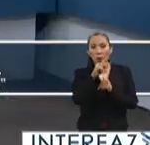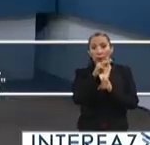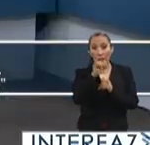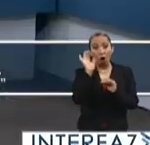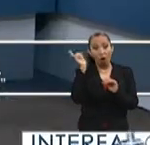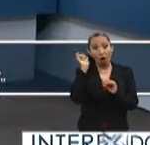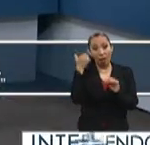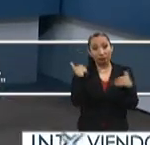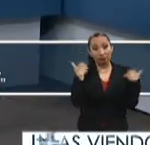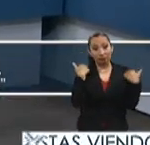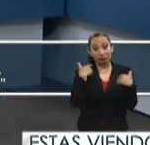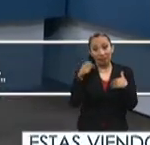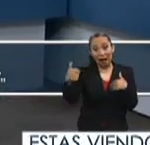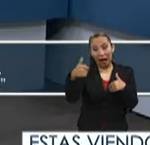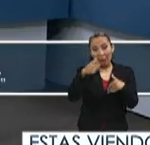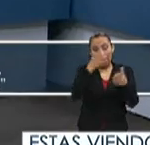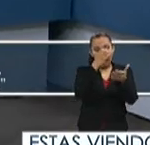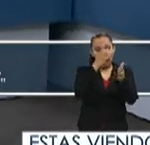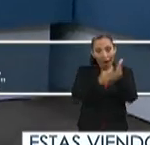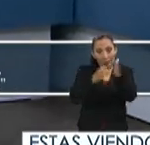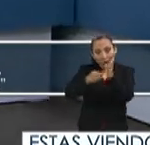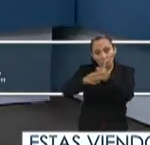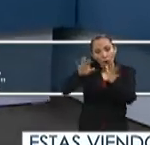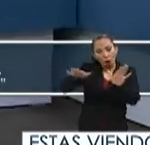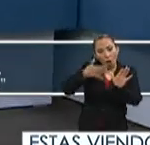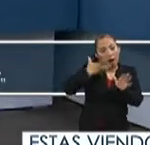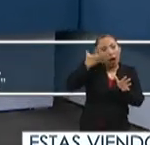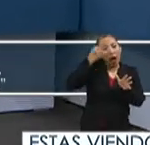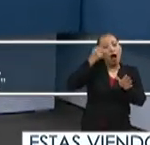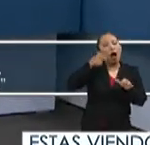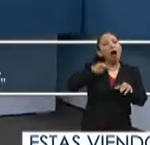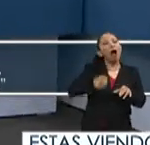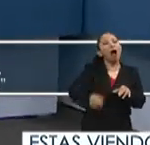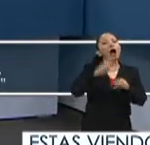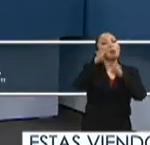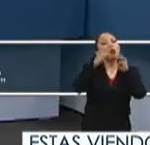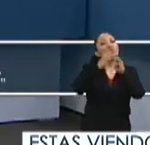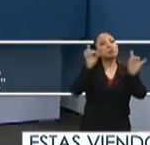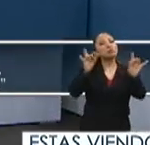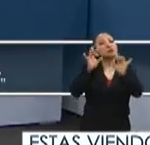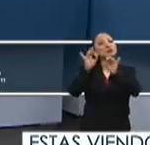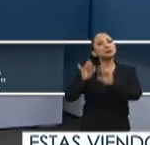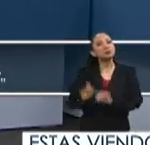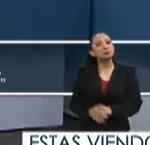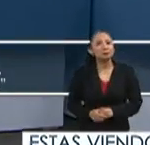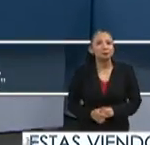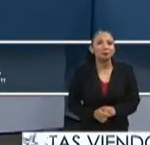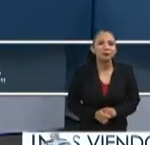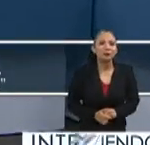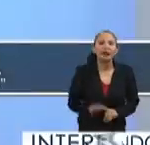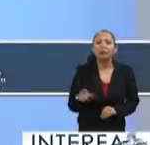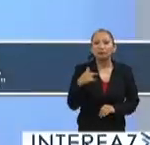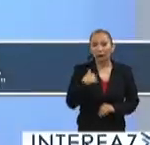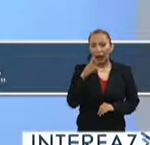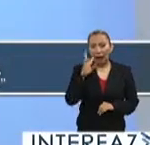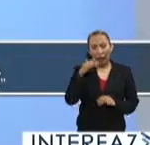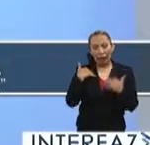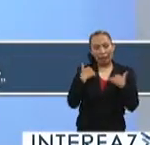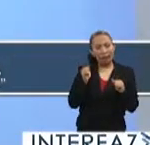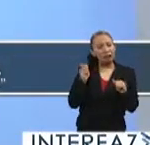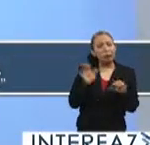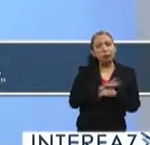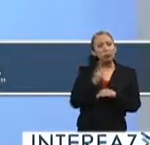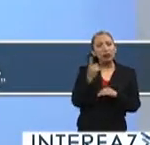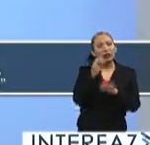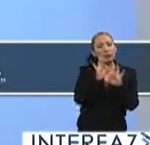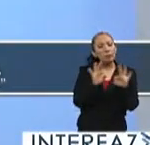ameno y que en cada uno de los capítulos el lector se lleve algo sobre este mundo de las probabilidades. Sin duda. Doctor, ayúdenos a entender un poco por